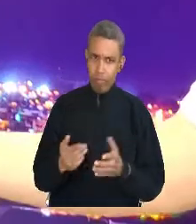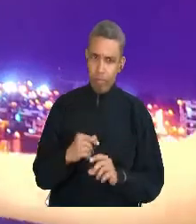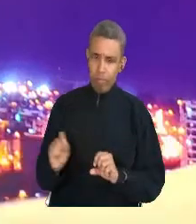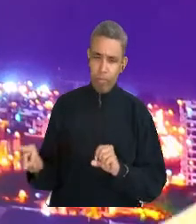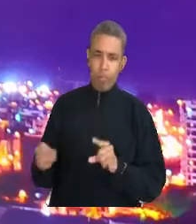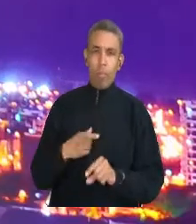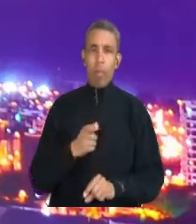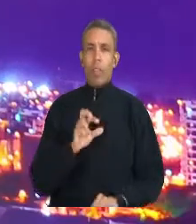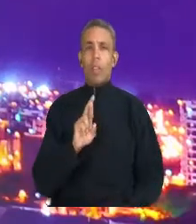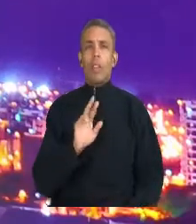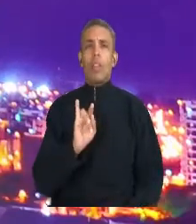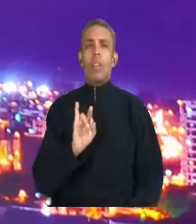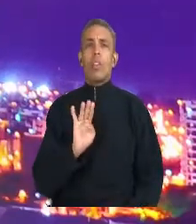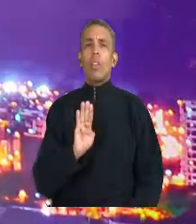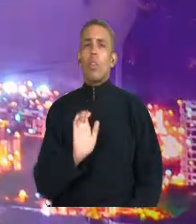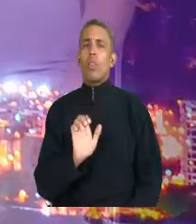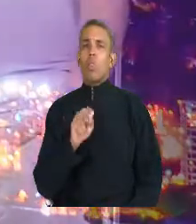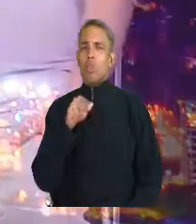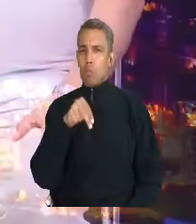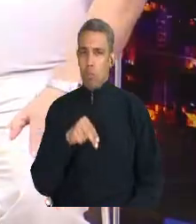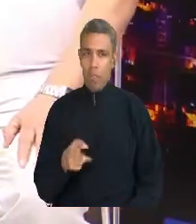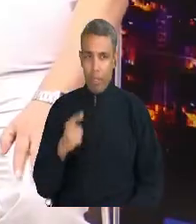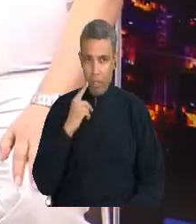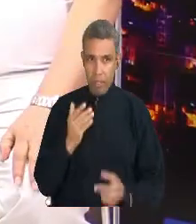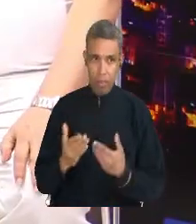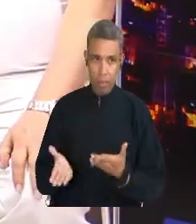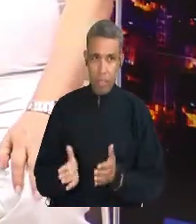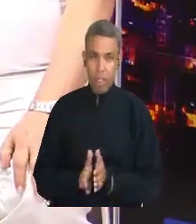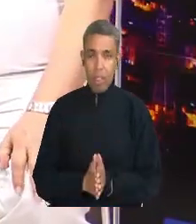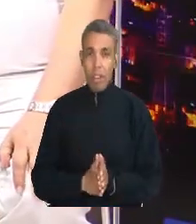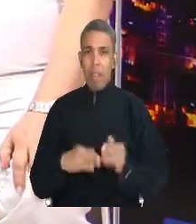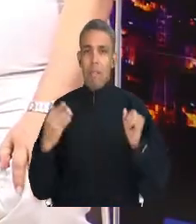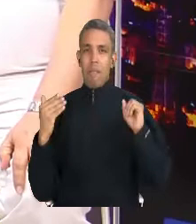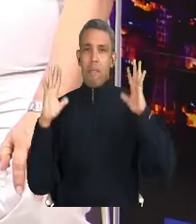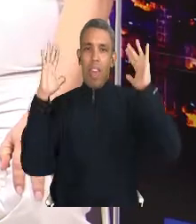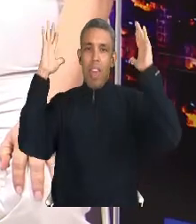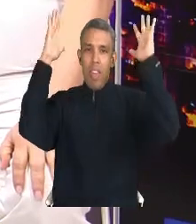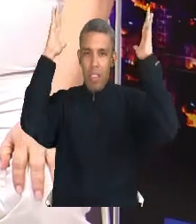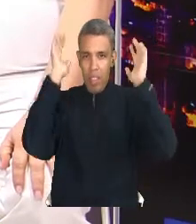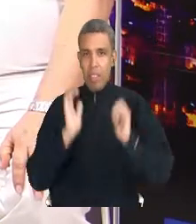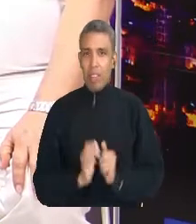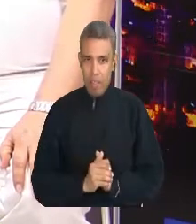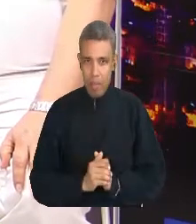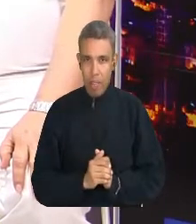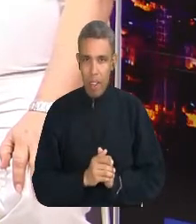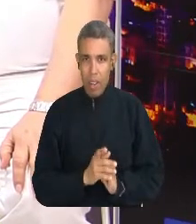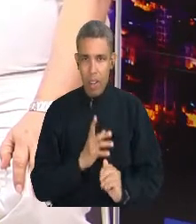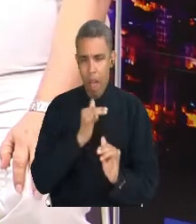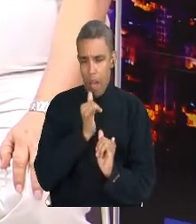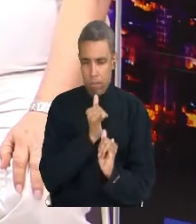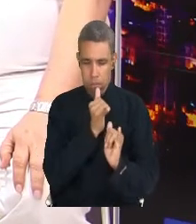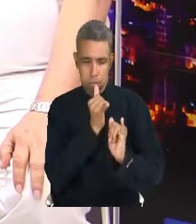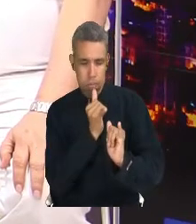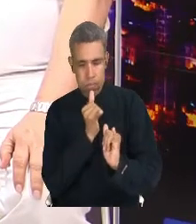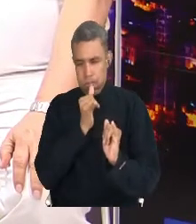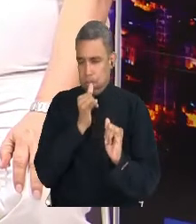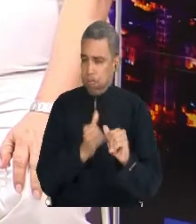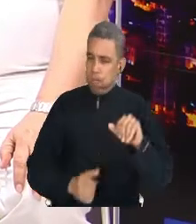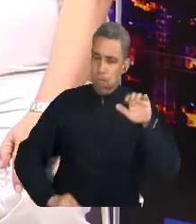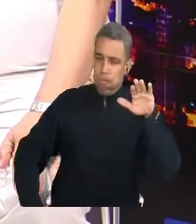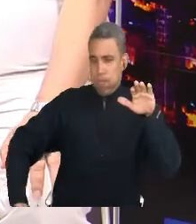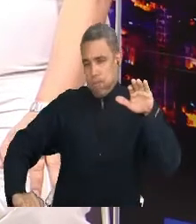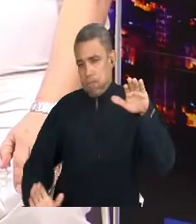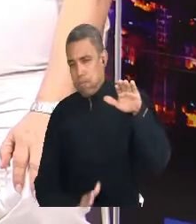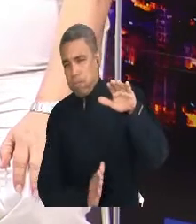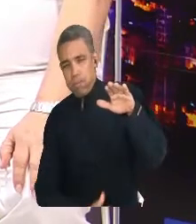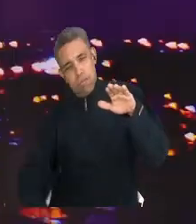buenas noches, ¿cómo es el nombre completo? Gracias, Pedro. Festival Nacional de Bandas Folclóricas Ciudad Barranca Bermeja. Un